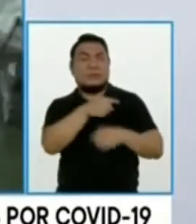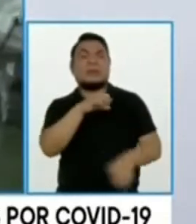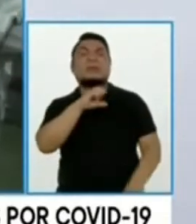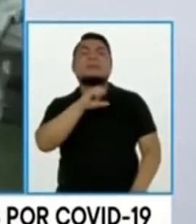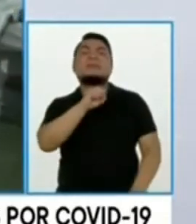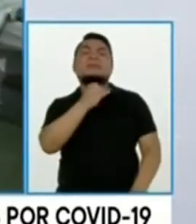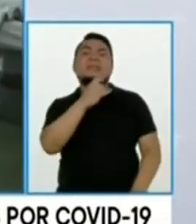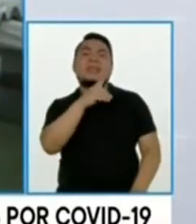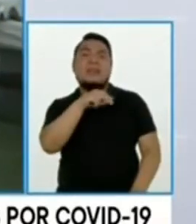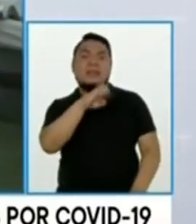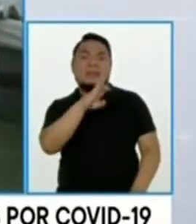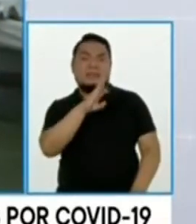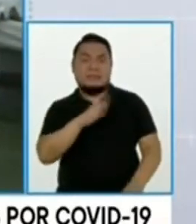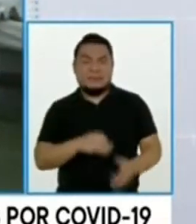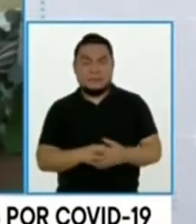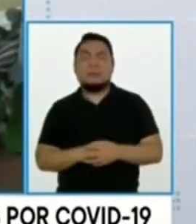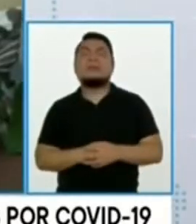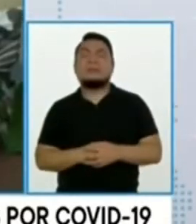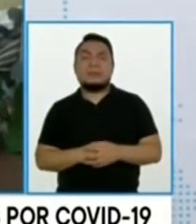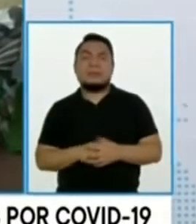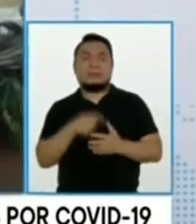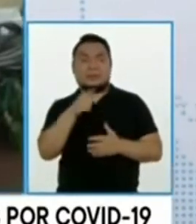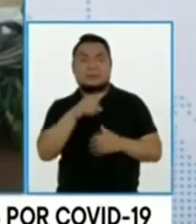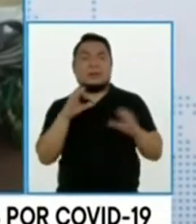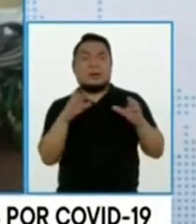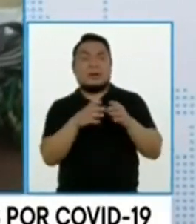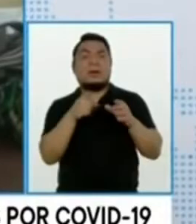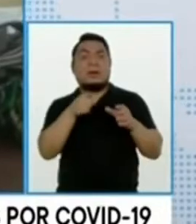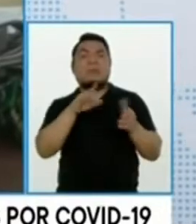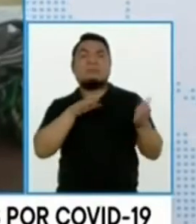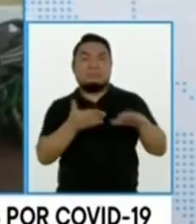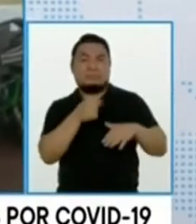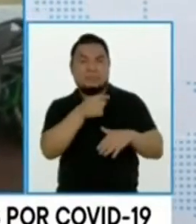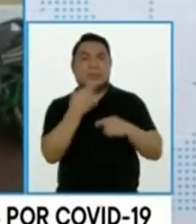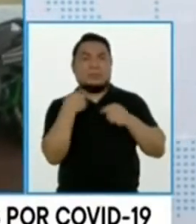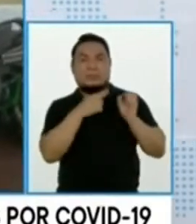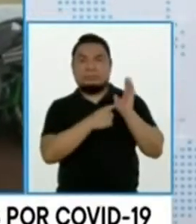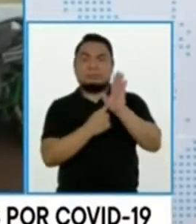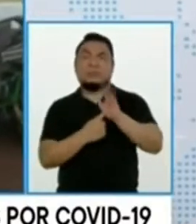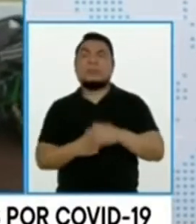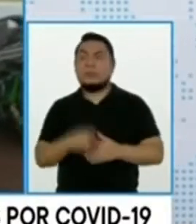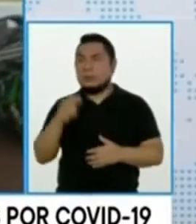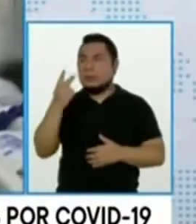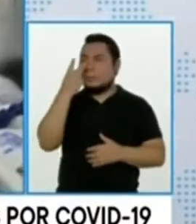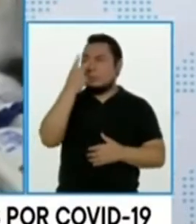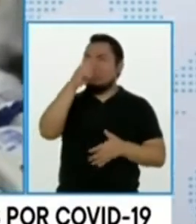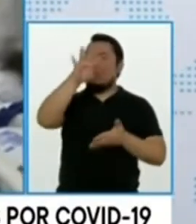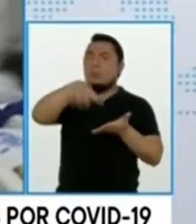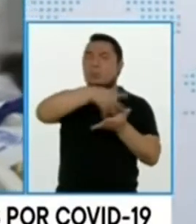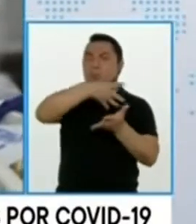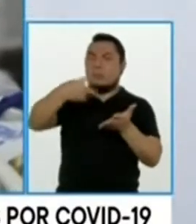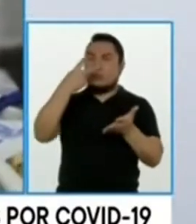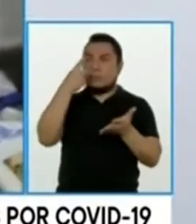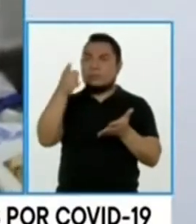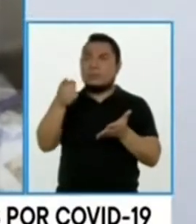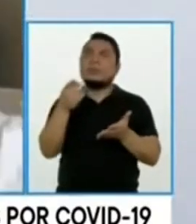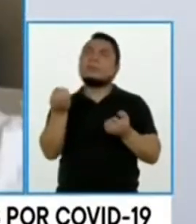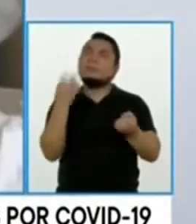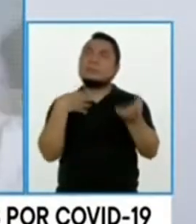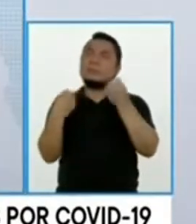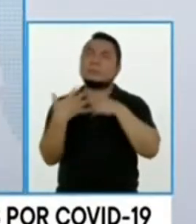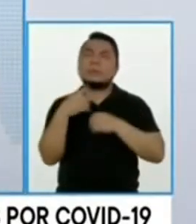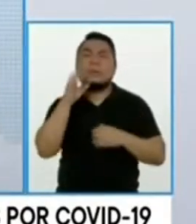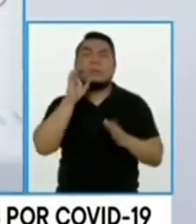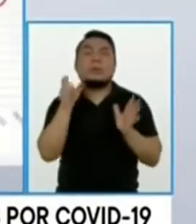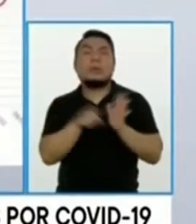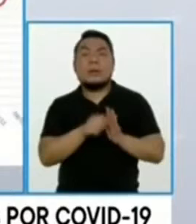SINADEF. Así es, el Sistema Nacional de Defunciones. Rodrigo, tenemos unos cuadros y quisiera que por favor usted nos vaya ilustrando. En